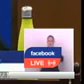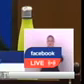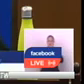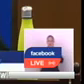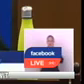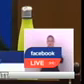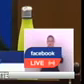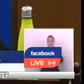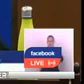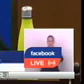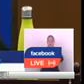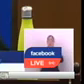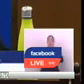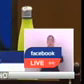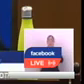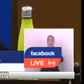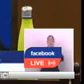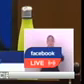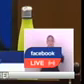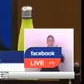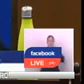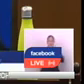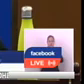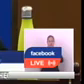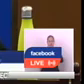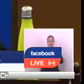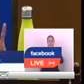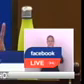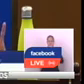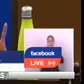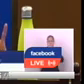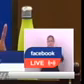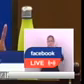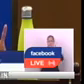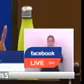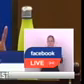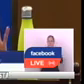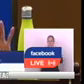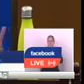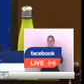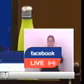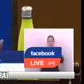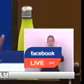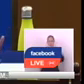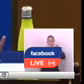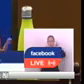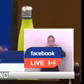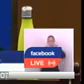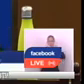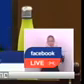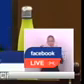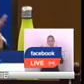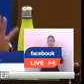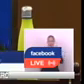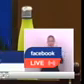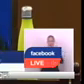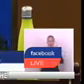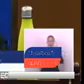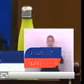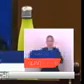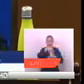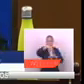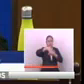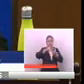aplica para el área metropolitana de San Salvador, para las instituciones, todas las instituciones de la administración pública, de los tres poderes del Estado,